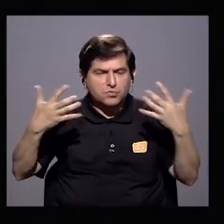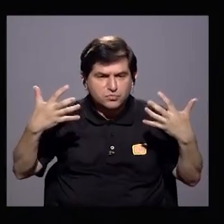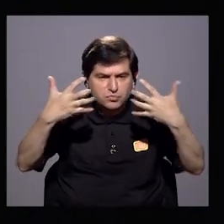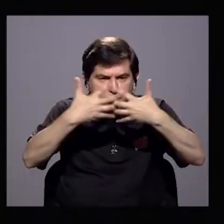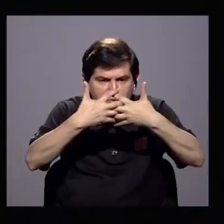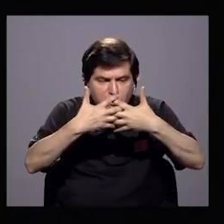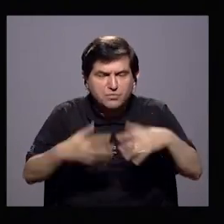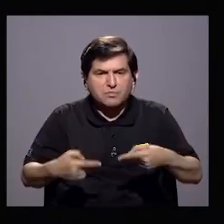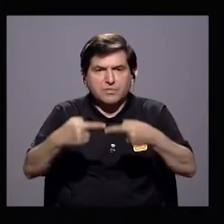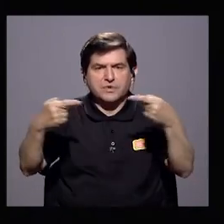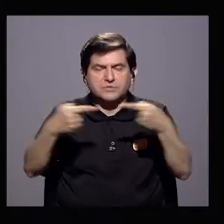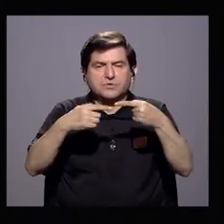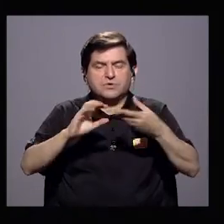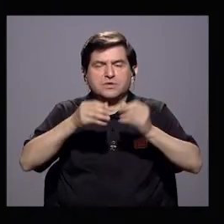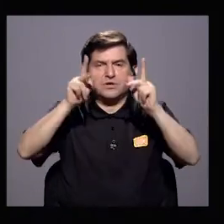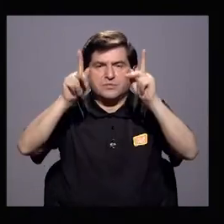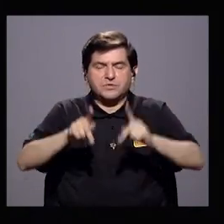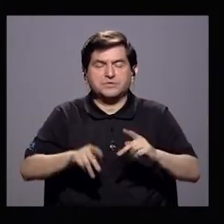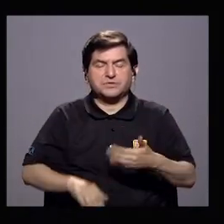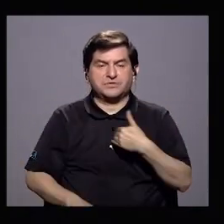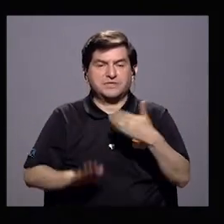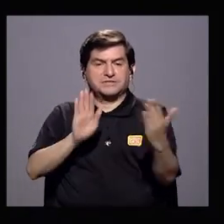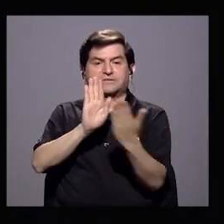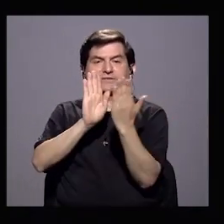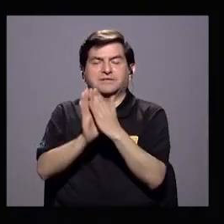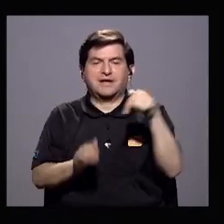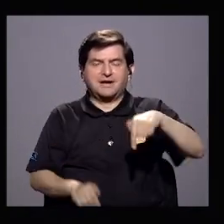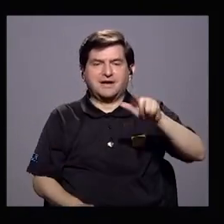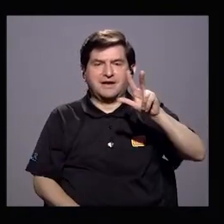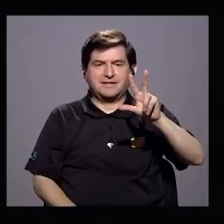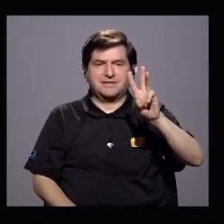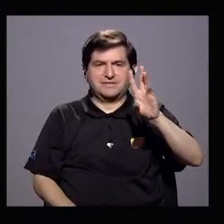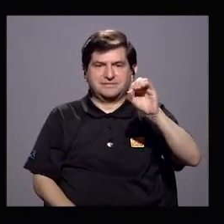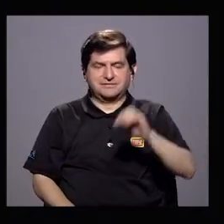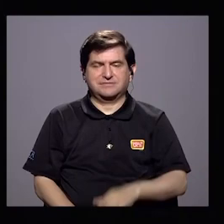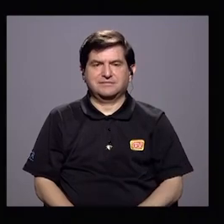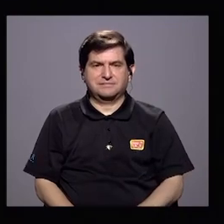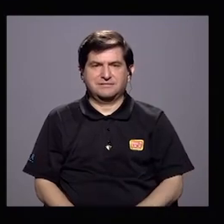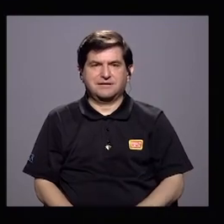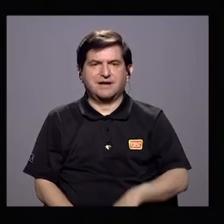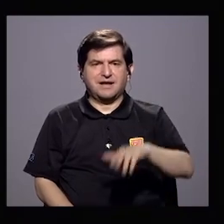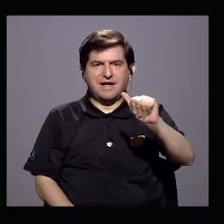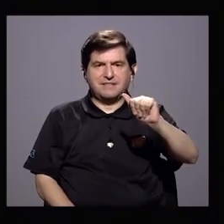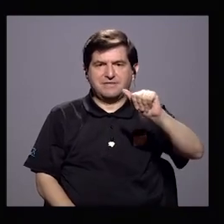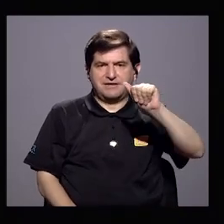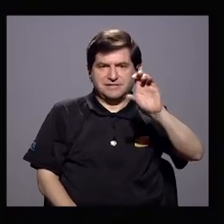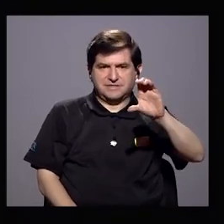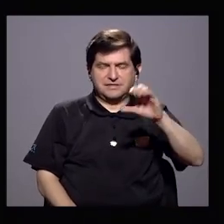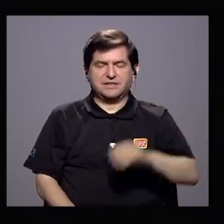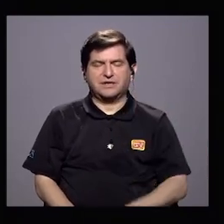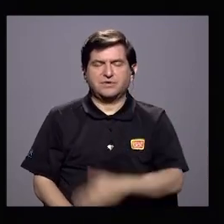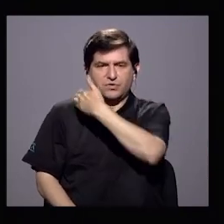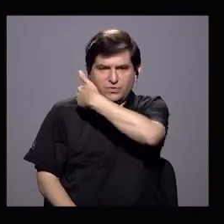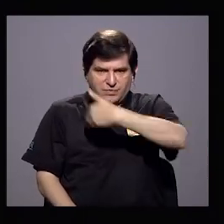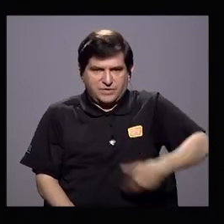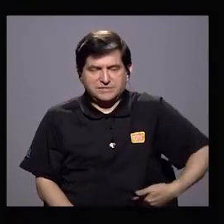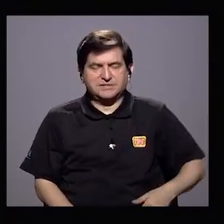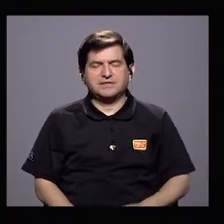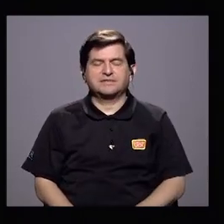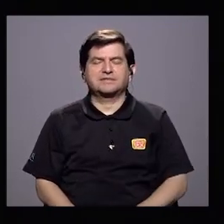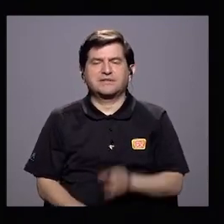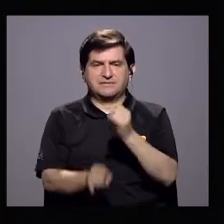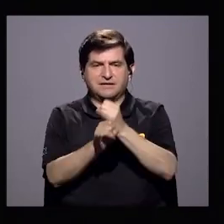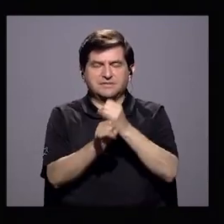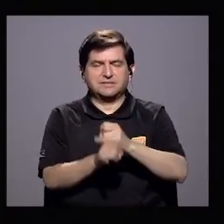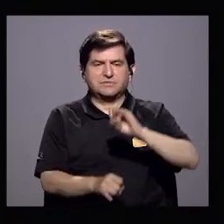versus la cantidad de personas que usted tiene de frente. Estamos acá en 360 con doña Andrea Centeno, presidenta ejecutiva de